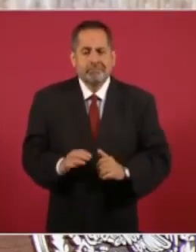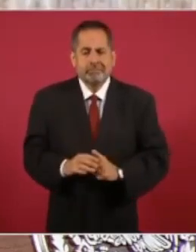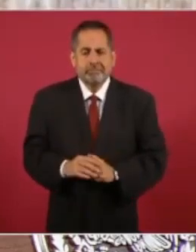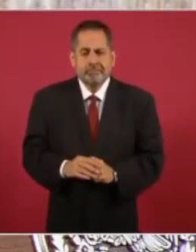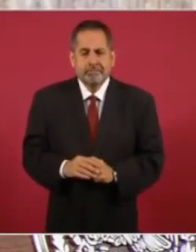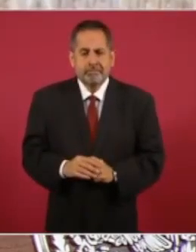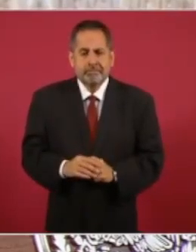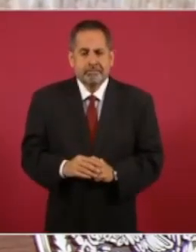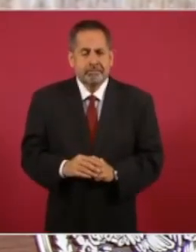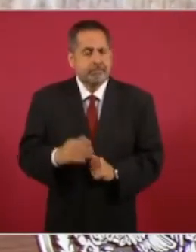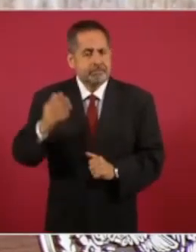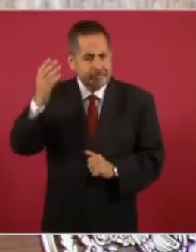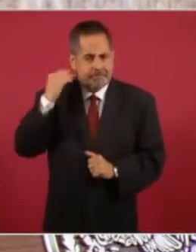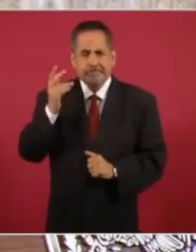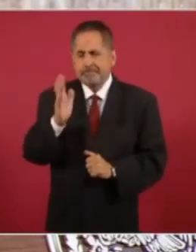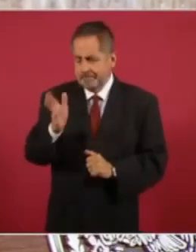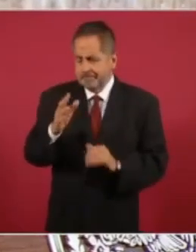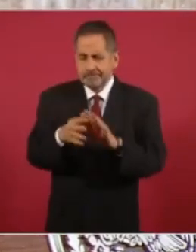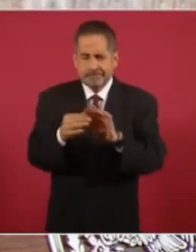Ya lo expliqué en una ocasión,